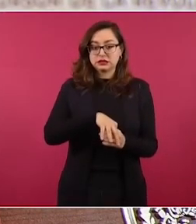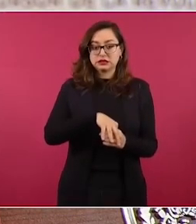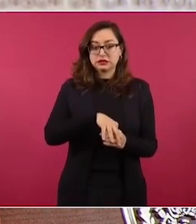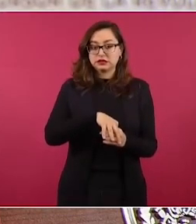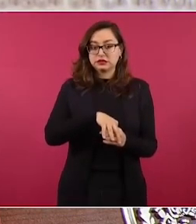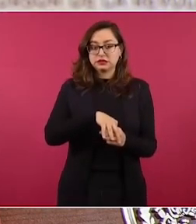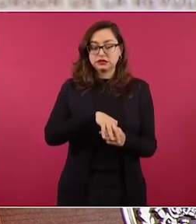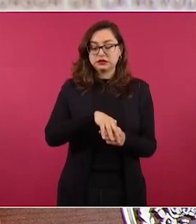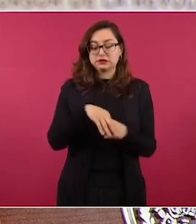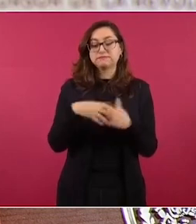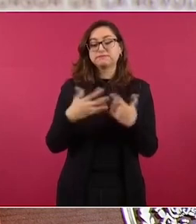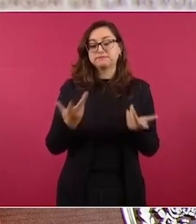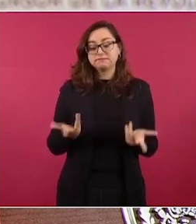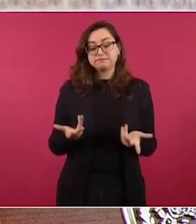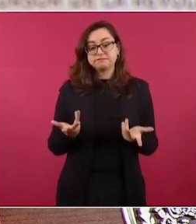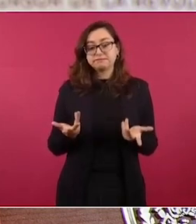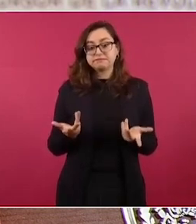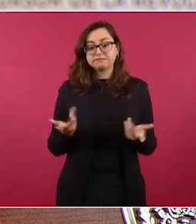y